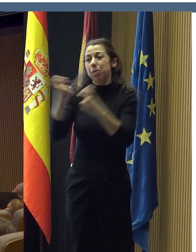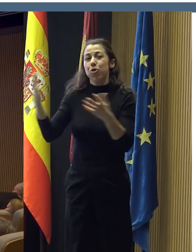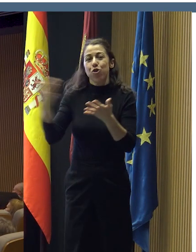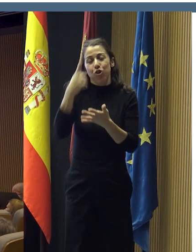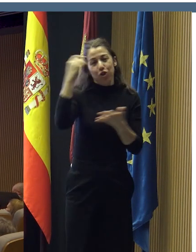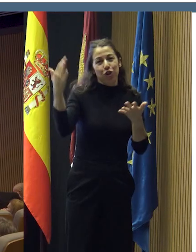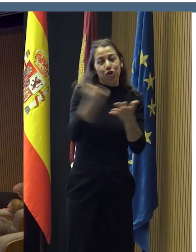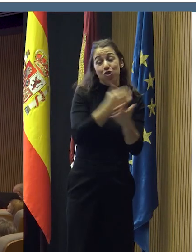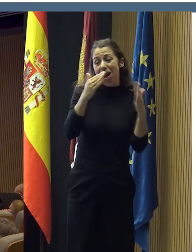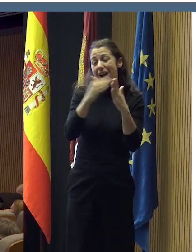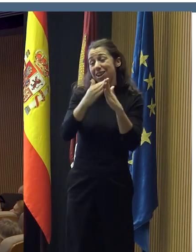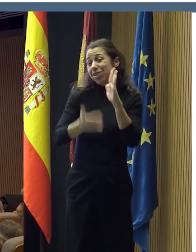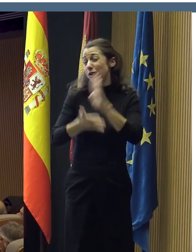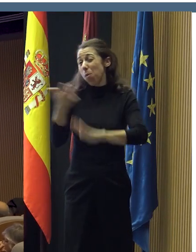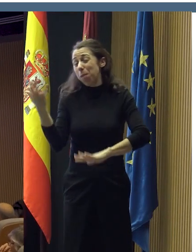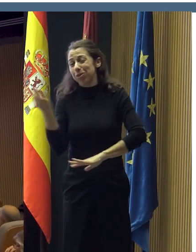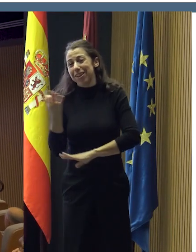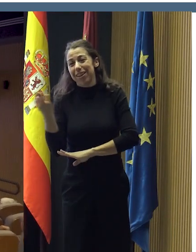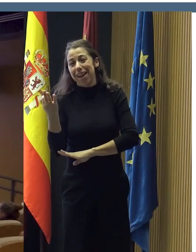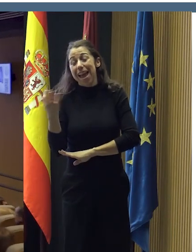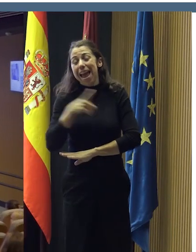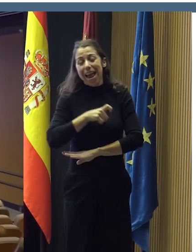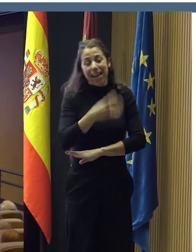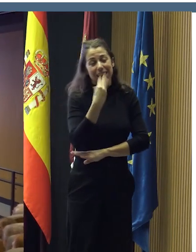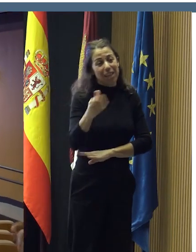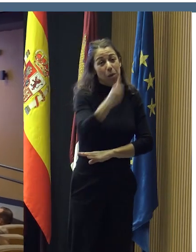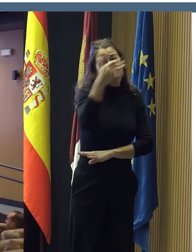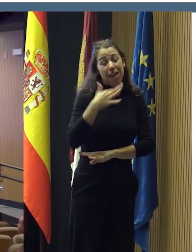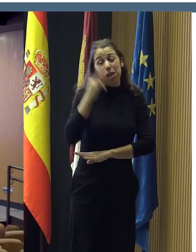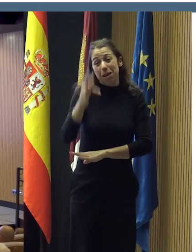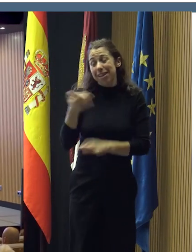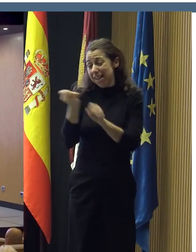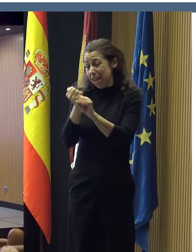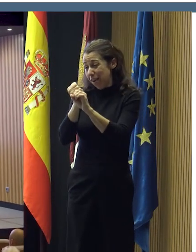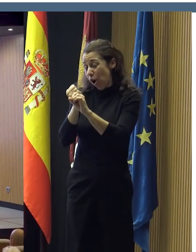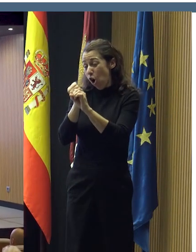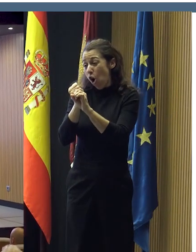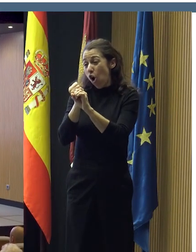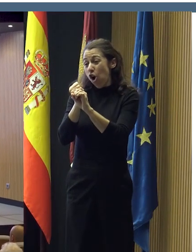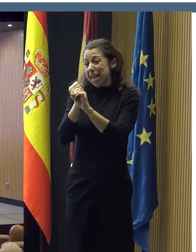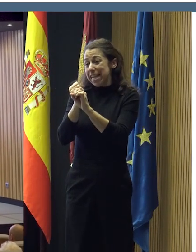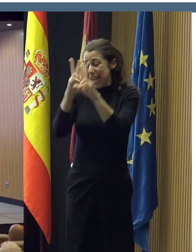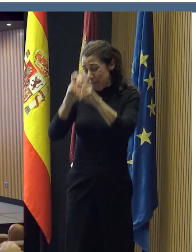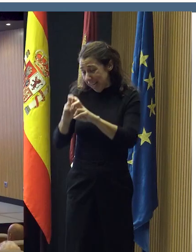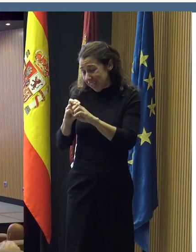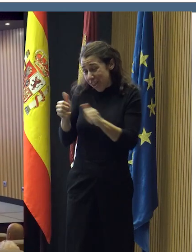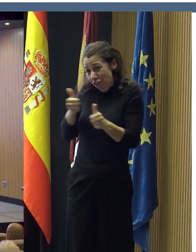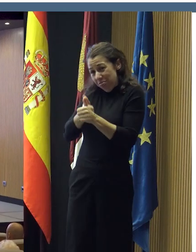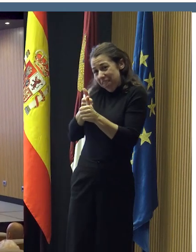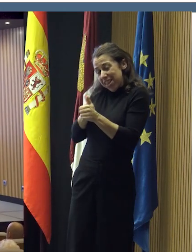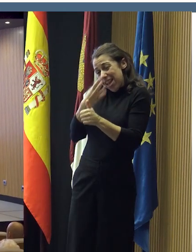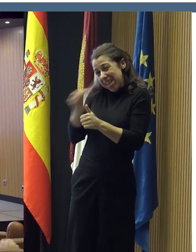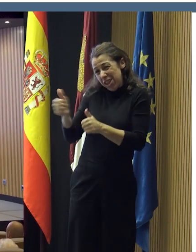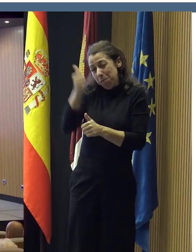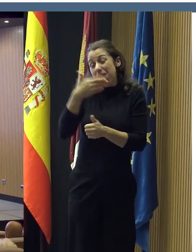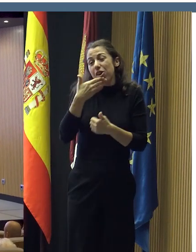todos nos vamos a casa entendiendo más el cáncer y entendiendo mucho más el trabajo y la investigación que hay detrás. En nombre de todo el mundo, muchas gracias.